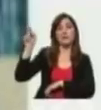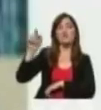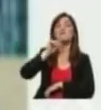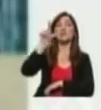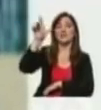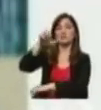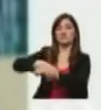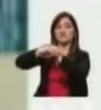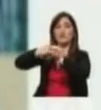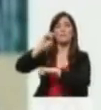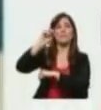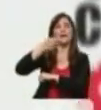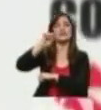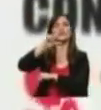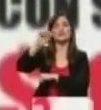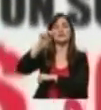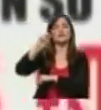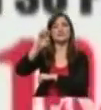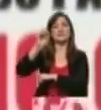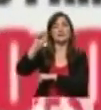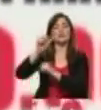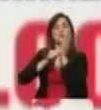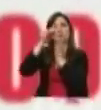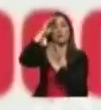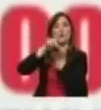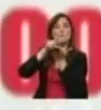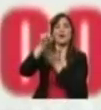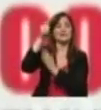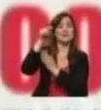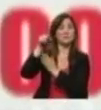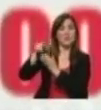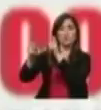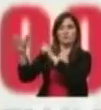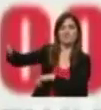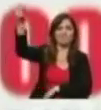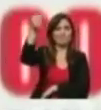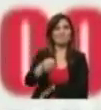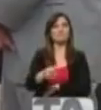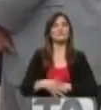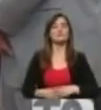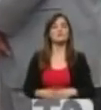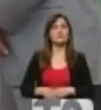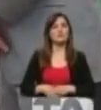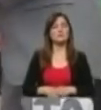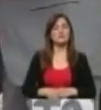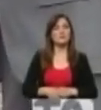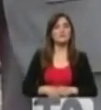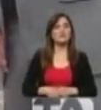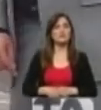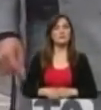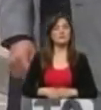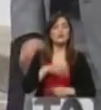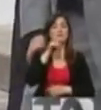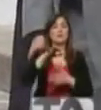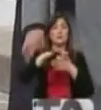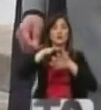es Javier Magallanes, por quien el Ministerio del Interior ofrece $10,000. ¿Para quién dejó su paradero? Están pendientes algunas